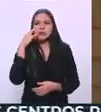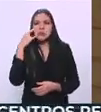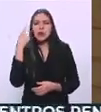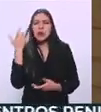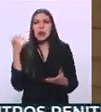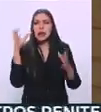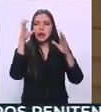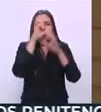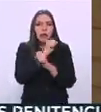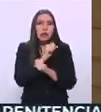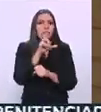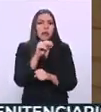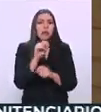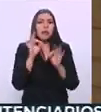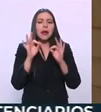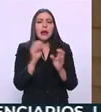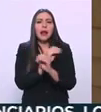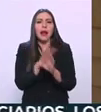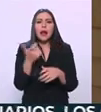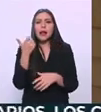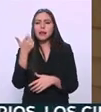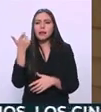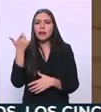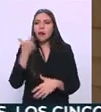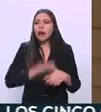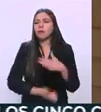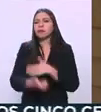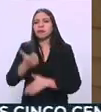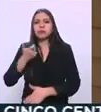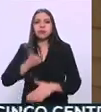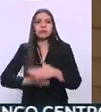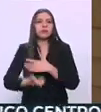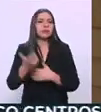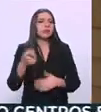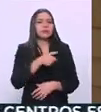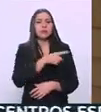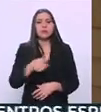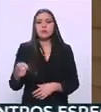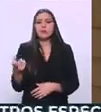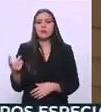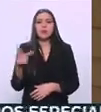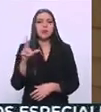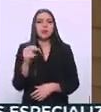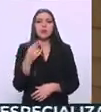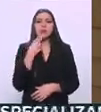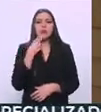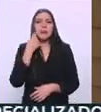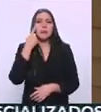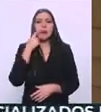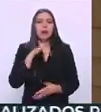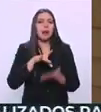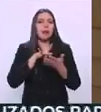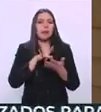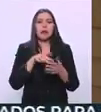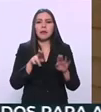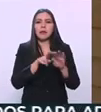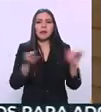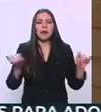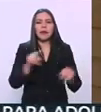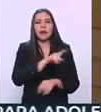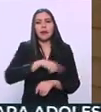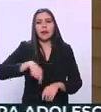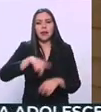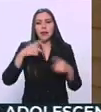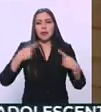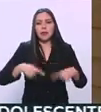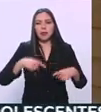de opacidad y de desvíos que en nada benefician, pues desde luego al pueblo de México, de